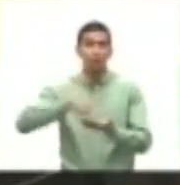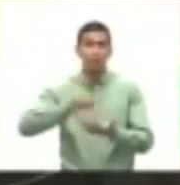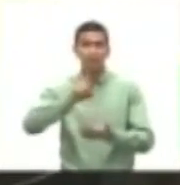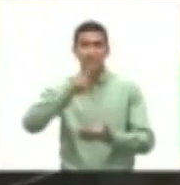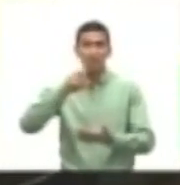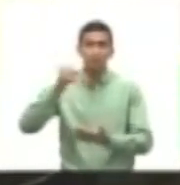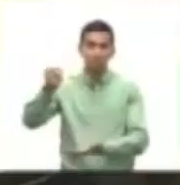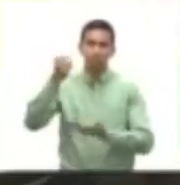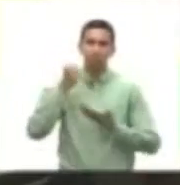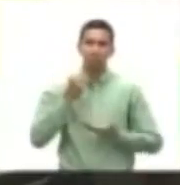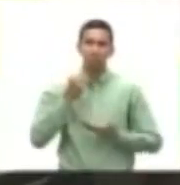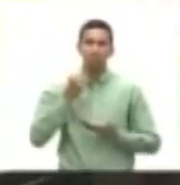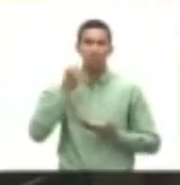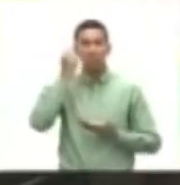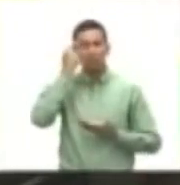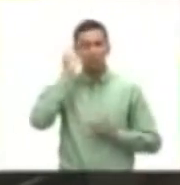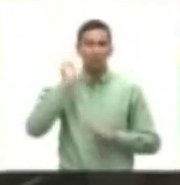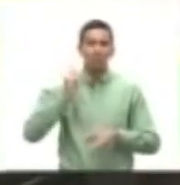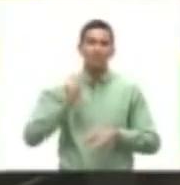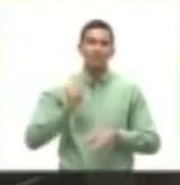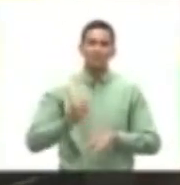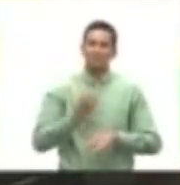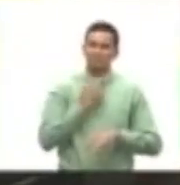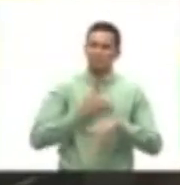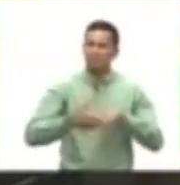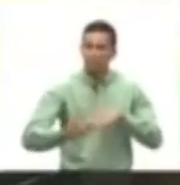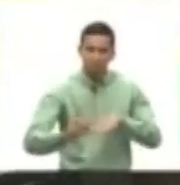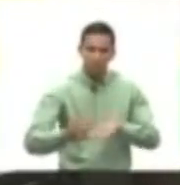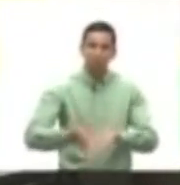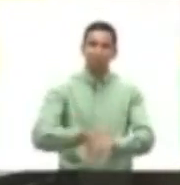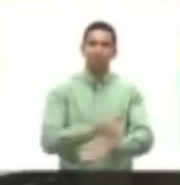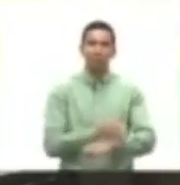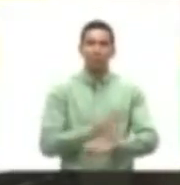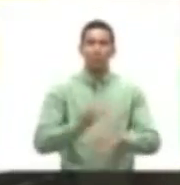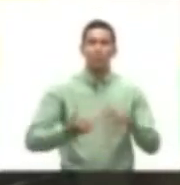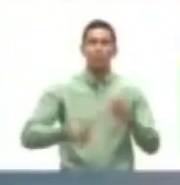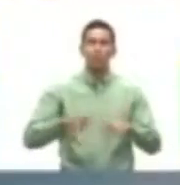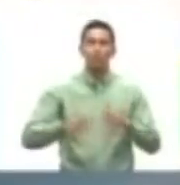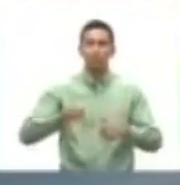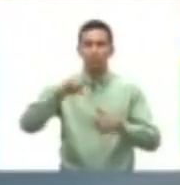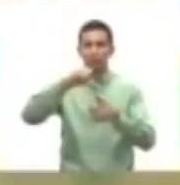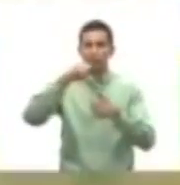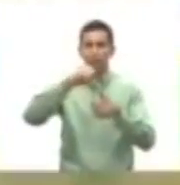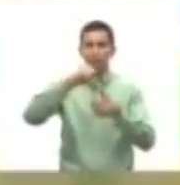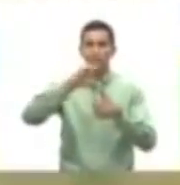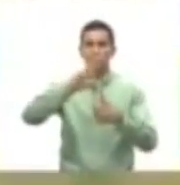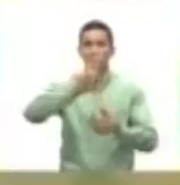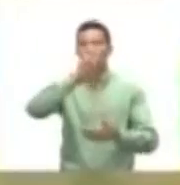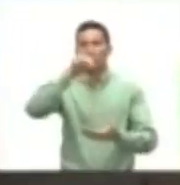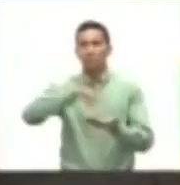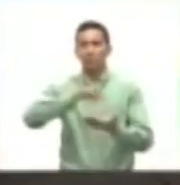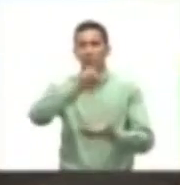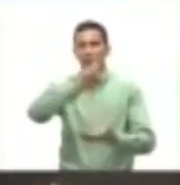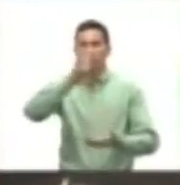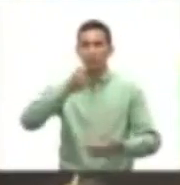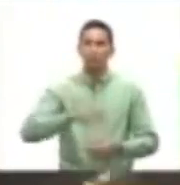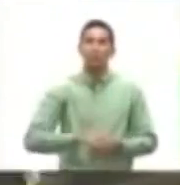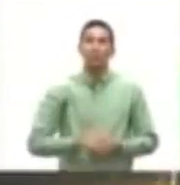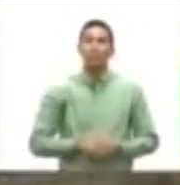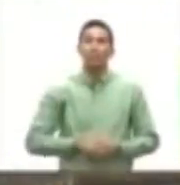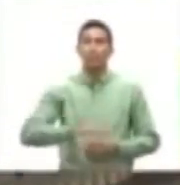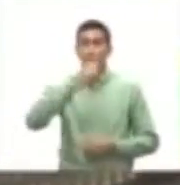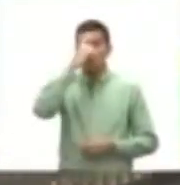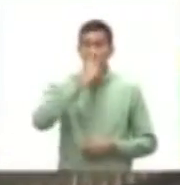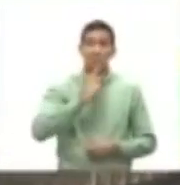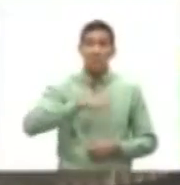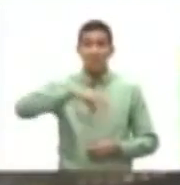ningún tipo de contratiempo en el carácter de ejecución de los Juegos Centroamericanos del 2018. Por el lado del Magdalena, la preocupación son los Juegos